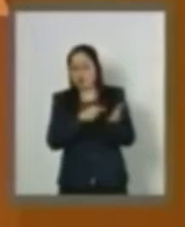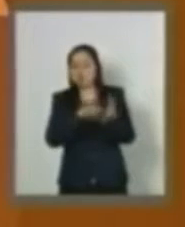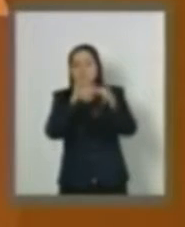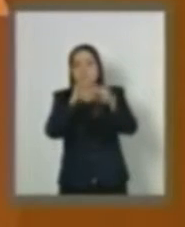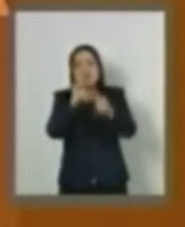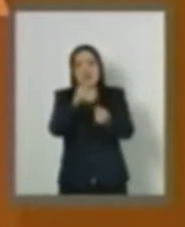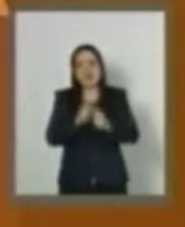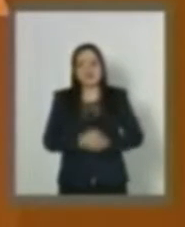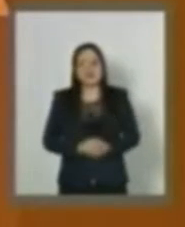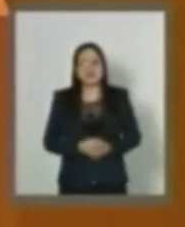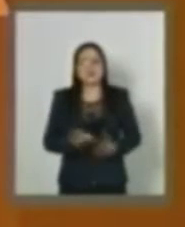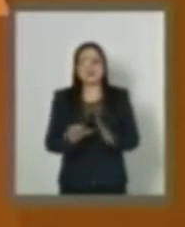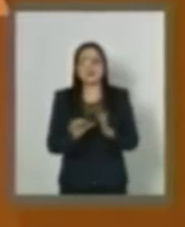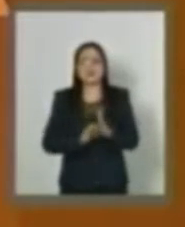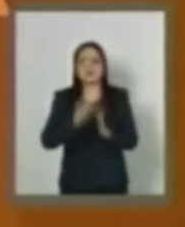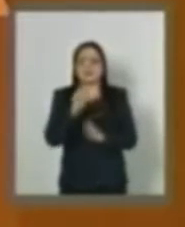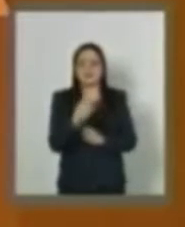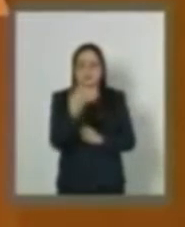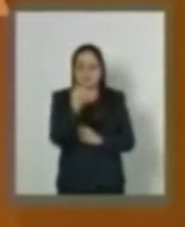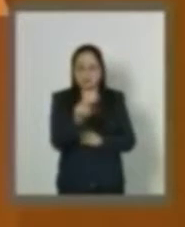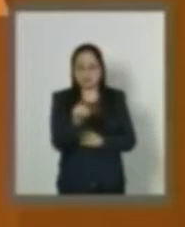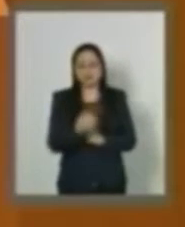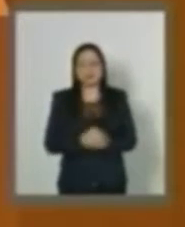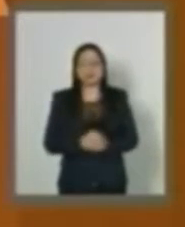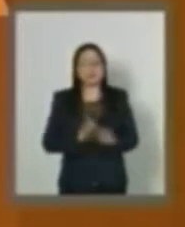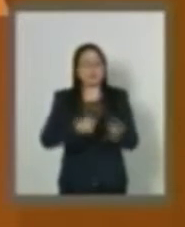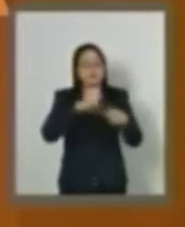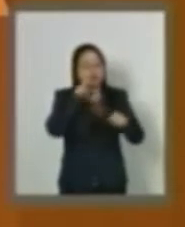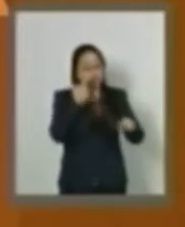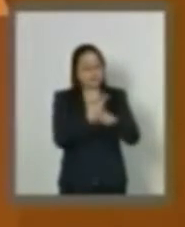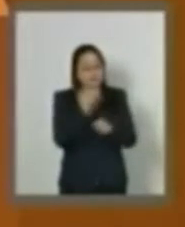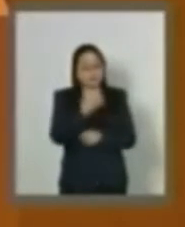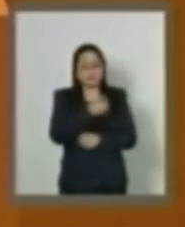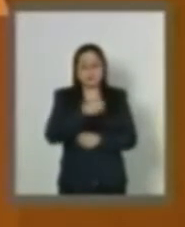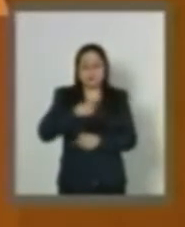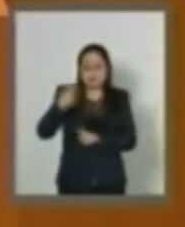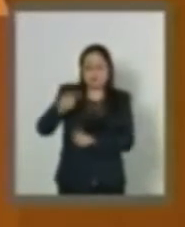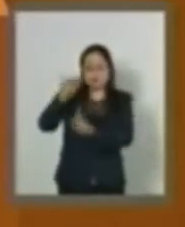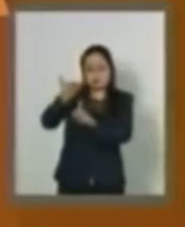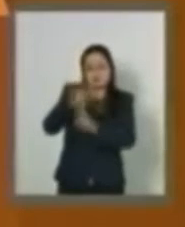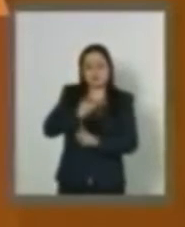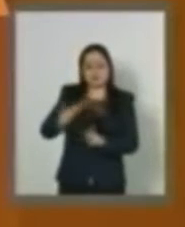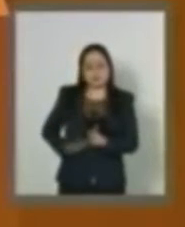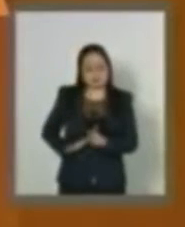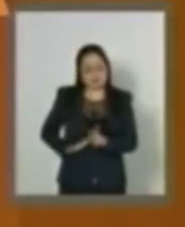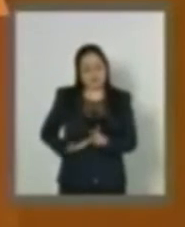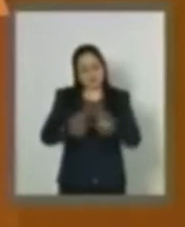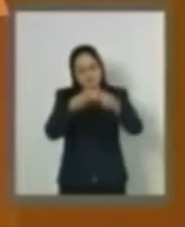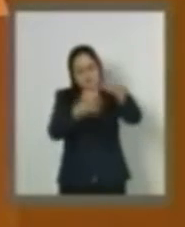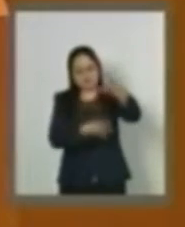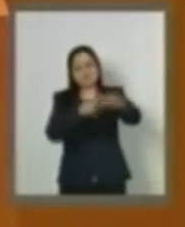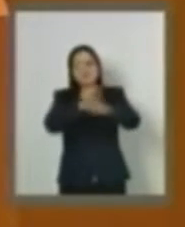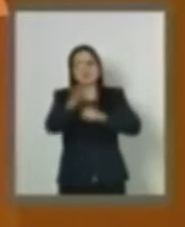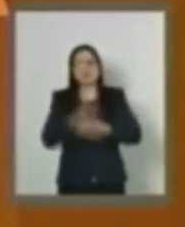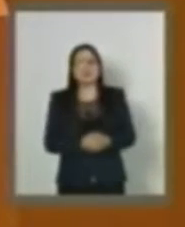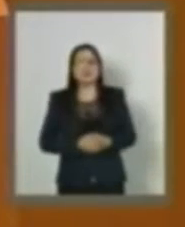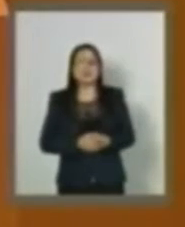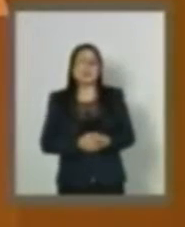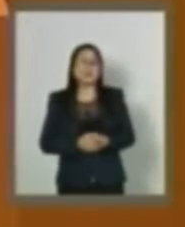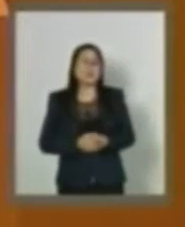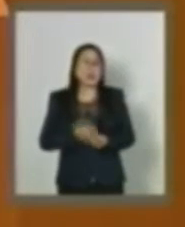otras cosas, que a partir de esta promulgación de la ley, si se aprueba en este caso en el Pleno, que en un plazo de 180 días,